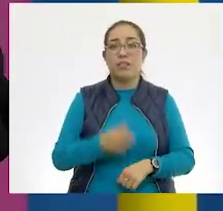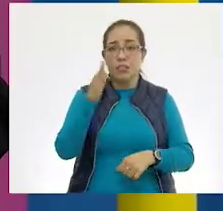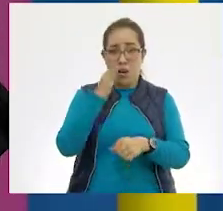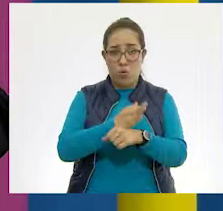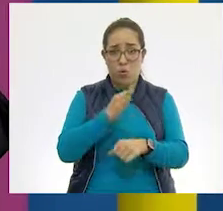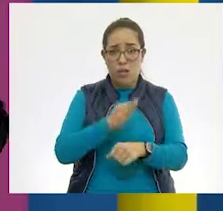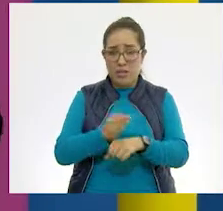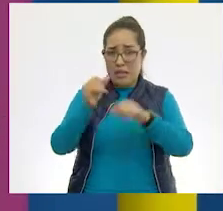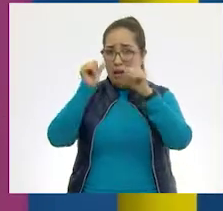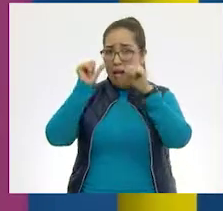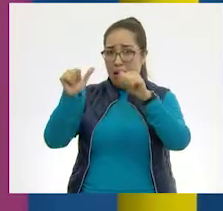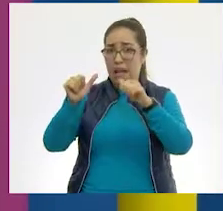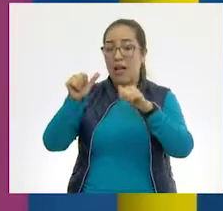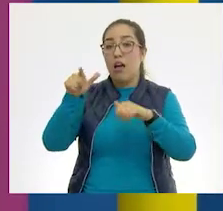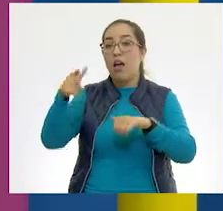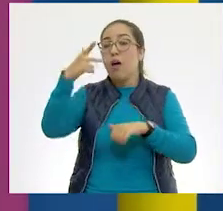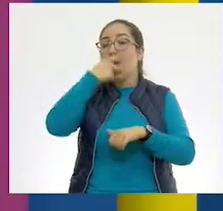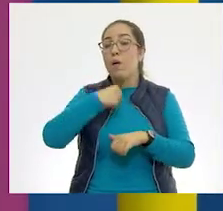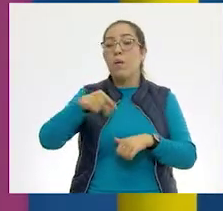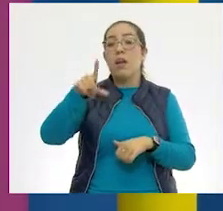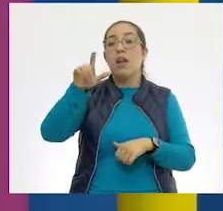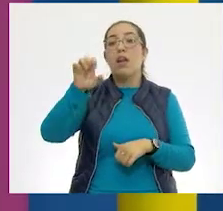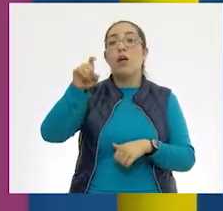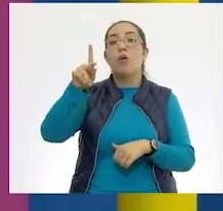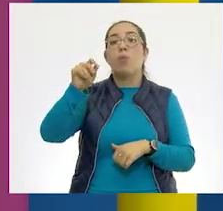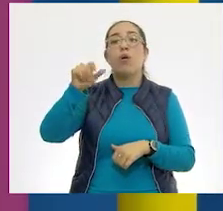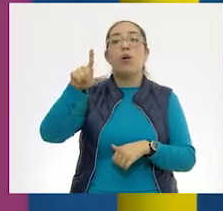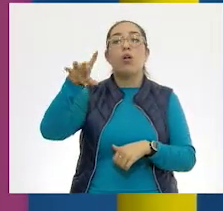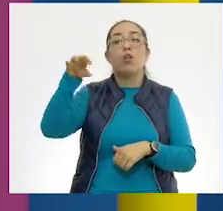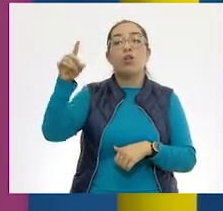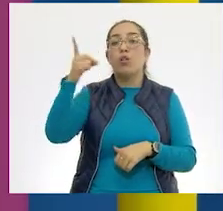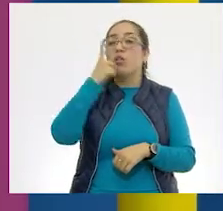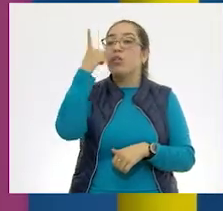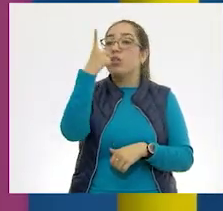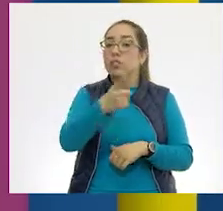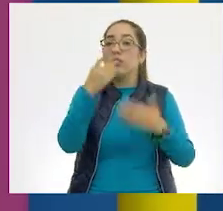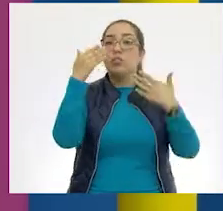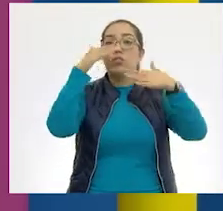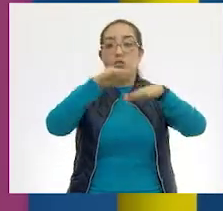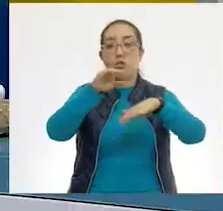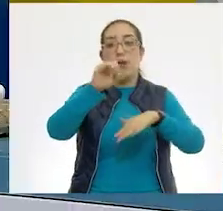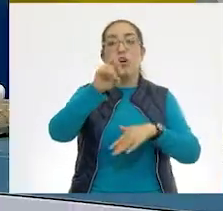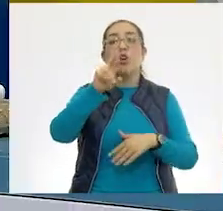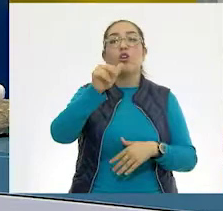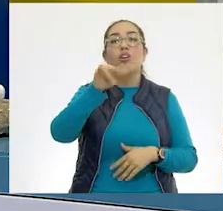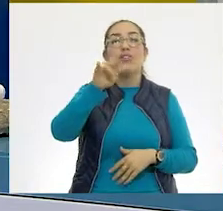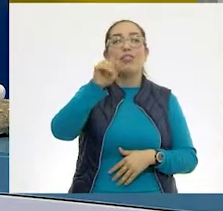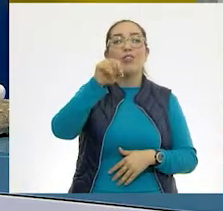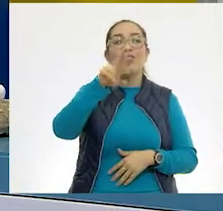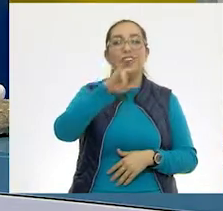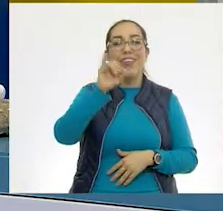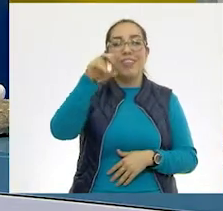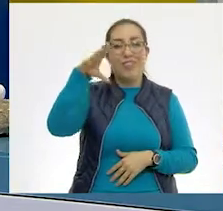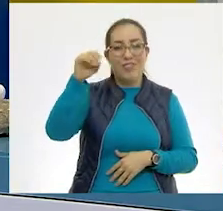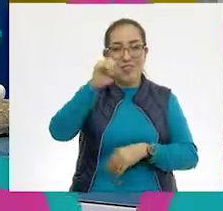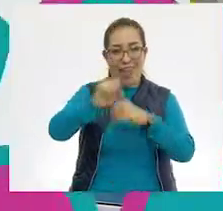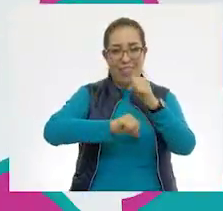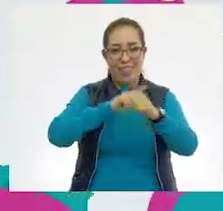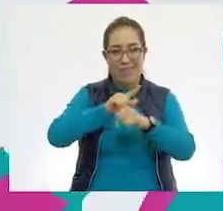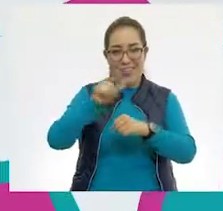Leopoldo, que seguramente tiene mucha información sobre los ornitorrincos? Me parece excelente idea, maestro. Vamos a